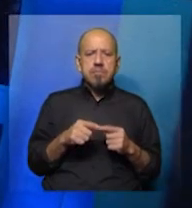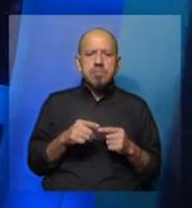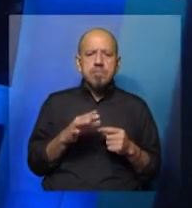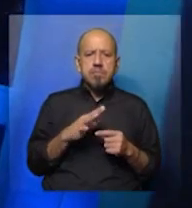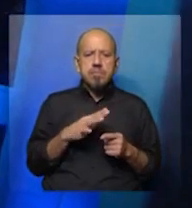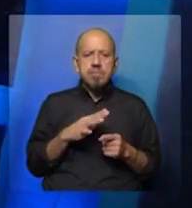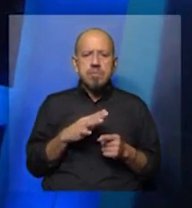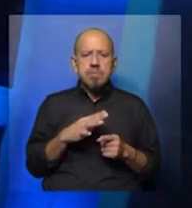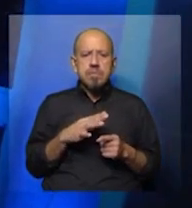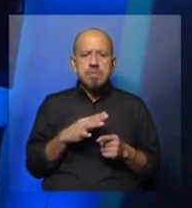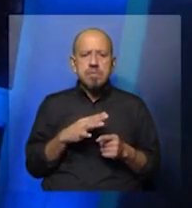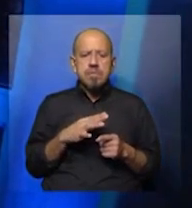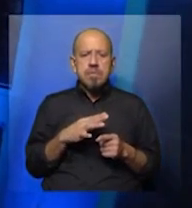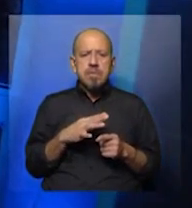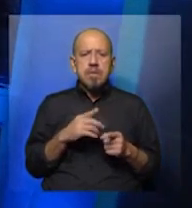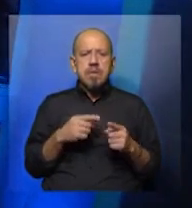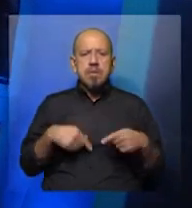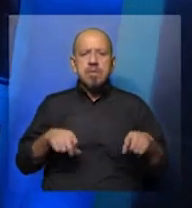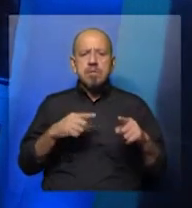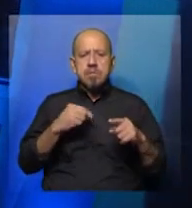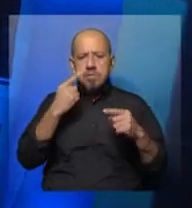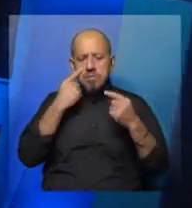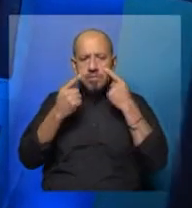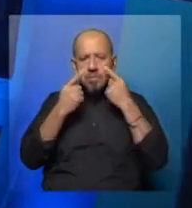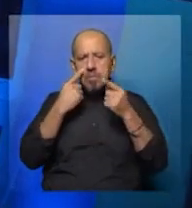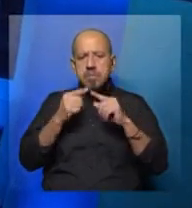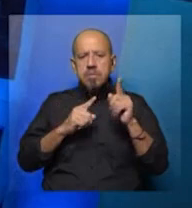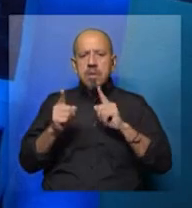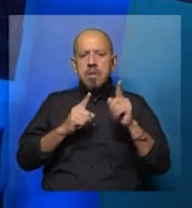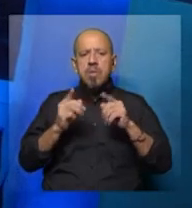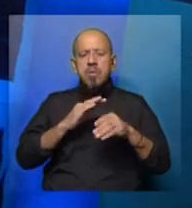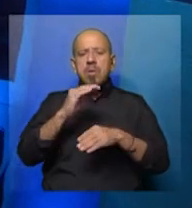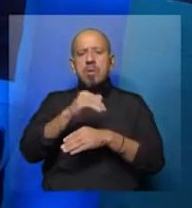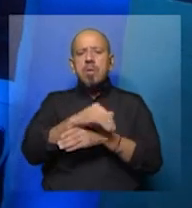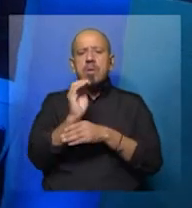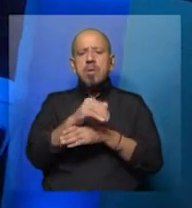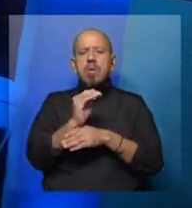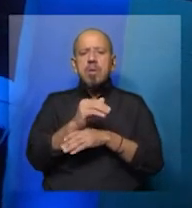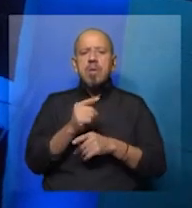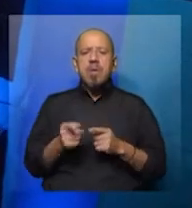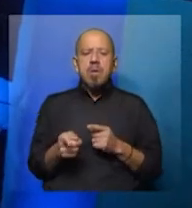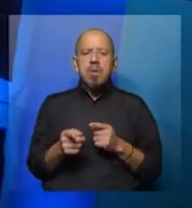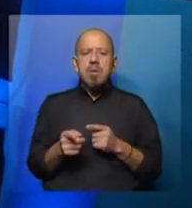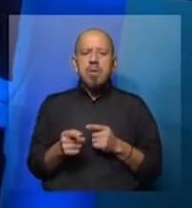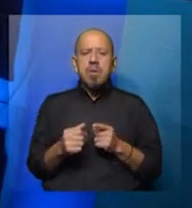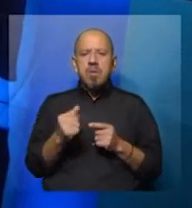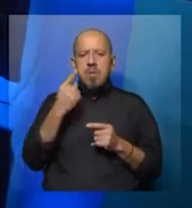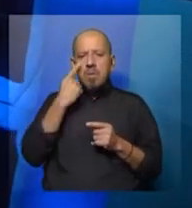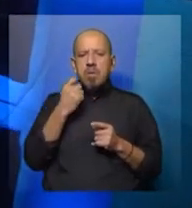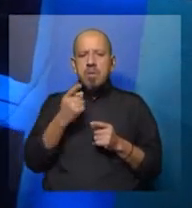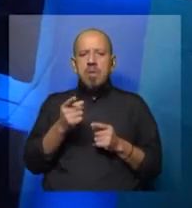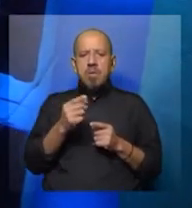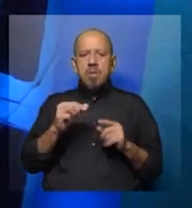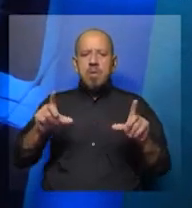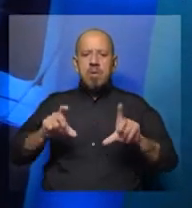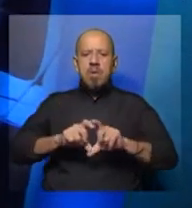que se dedicó a verificar el tema de algunos contenedores inclusive detectó las matrículas de